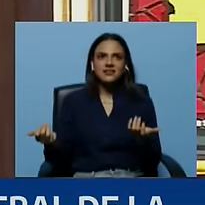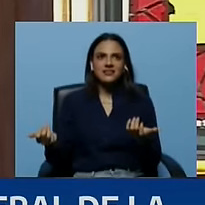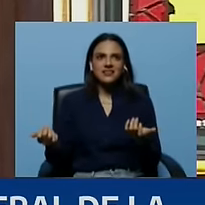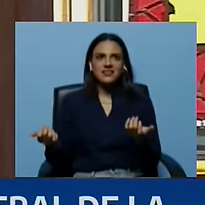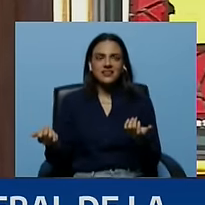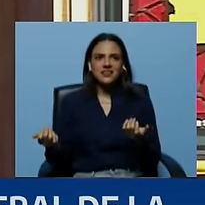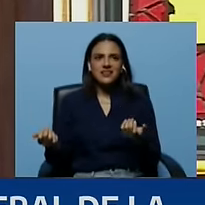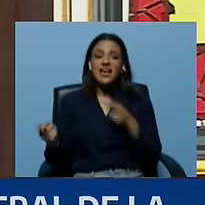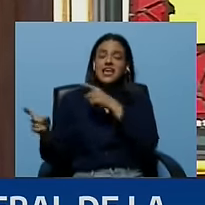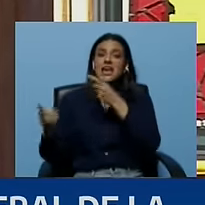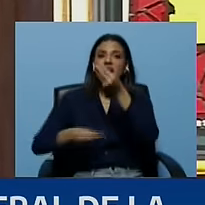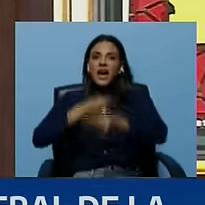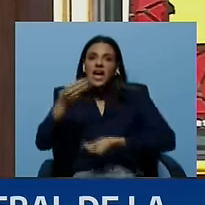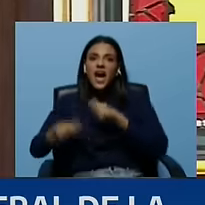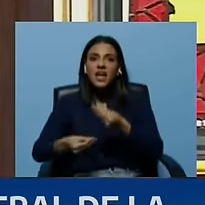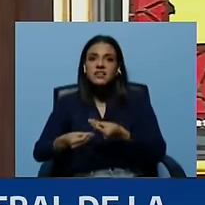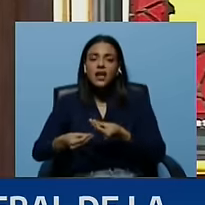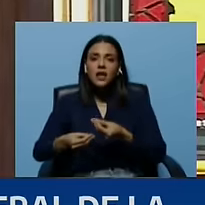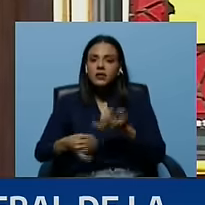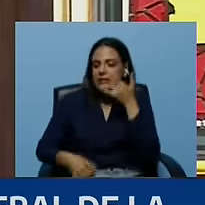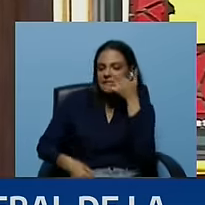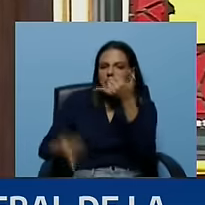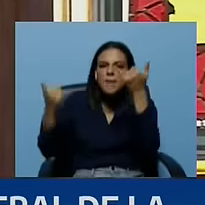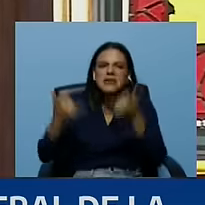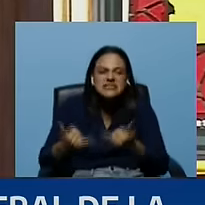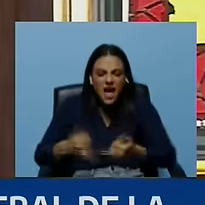Y lo primero que hizo fue llamarme.